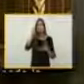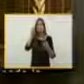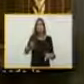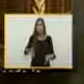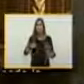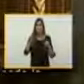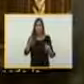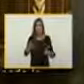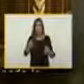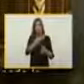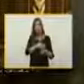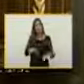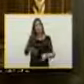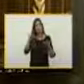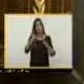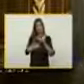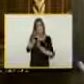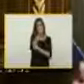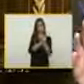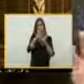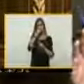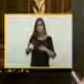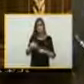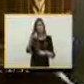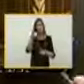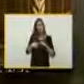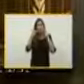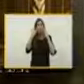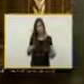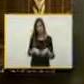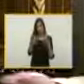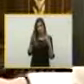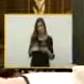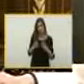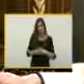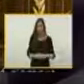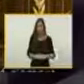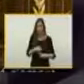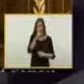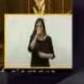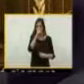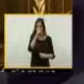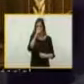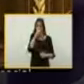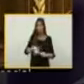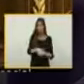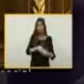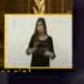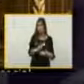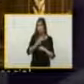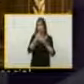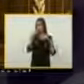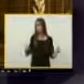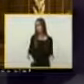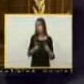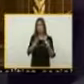pueda comprometer? Porque lo que estamos viendo en el pleno de hoy es que el buen rollo de momento parece que sigue vigente con Ciudadanos. Después vamos por aquí. Primero, el buen